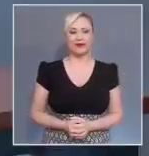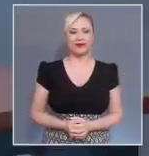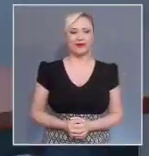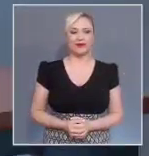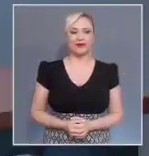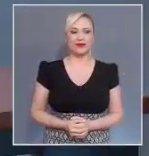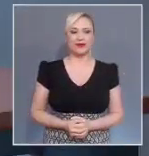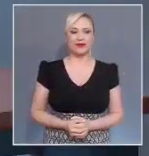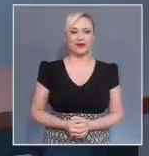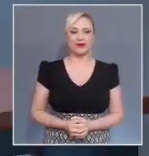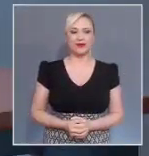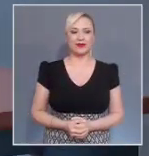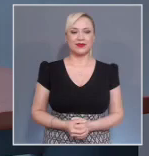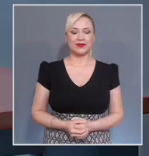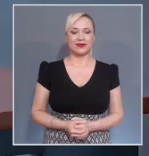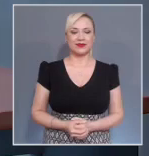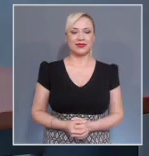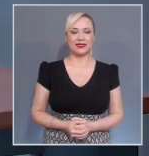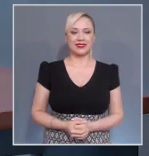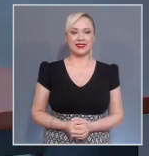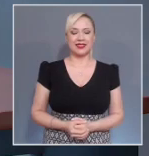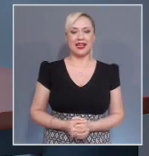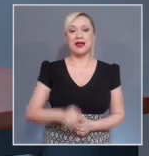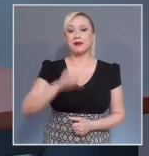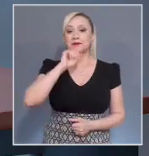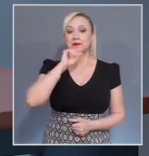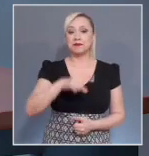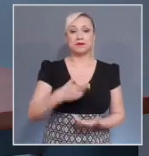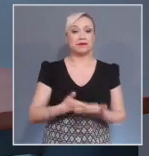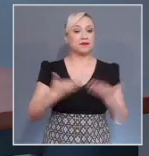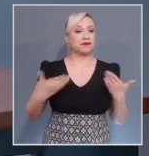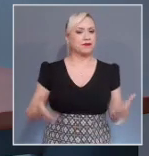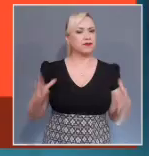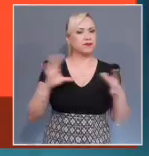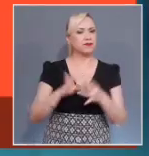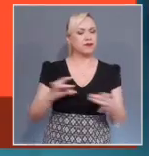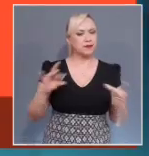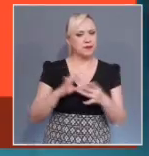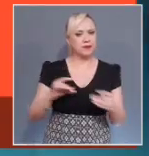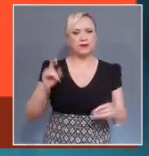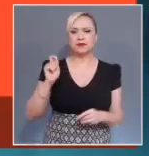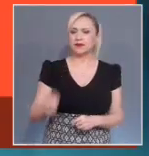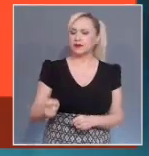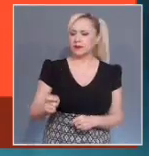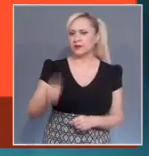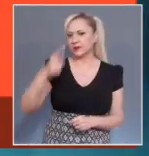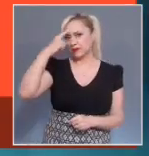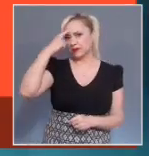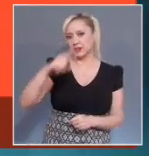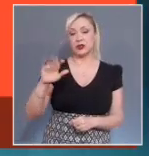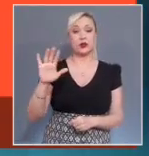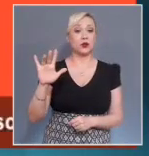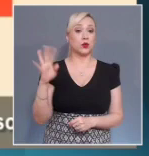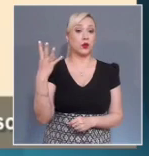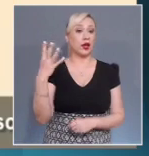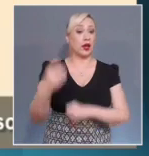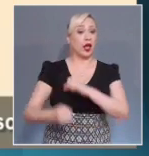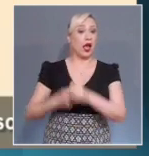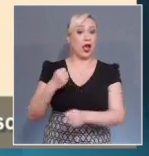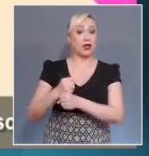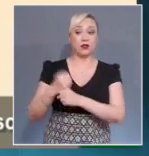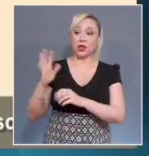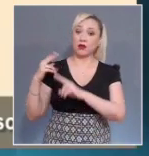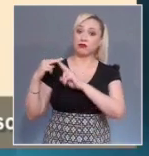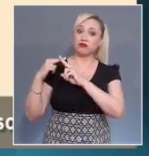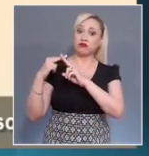Y antes de regresar a Querétaro, recordamos que este miércoles 28 de junio se cumplieron 54 años de una serie de protestas históricas